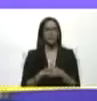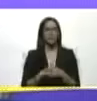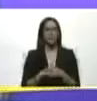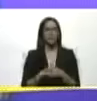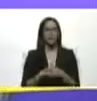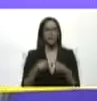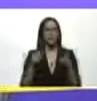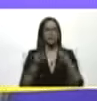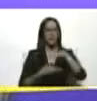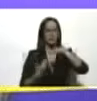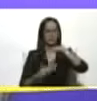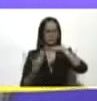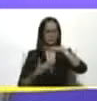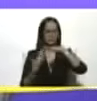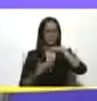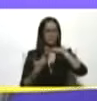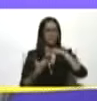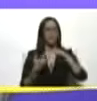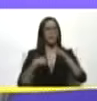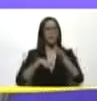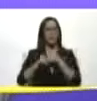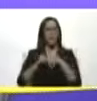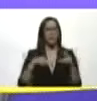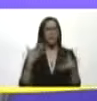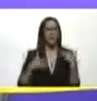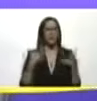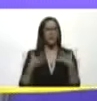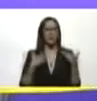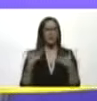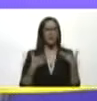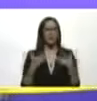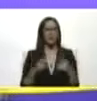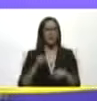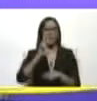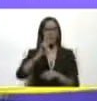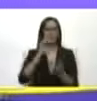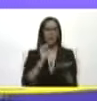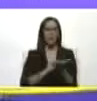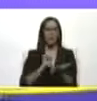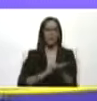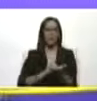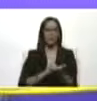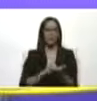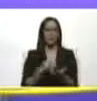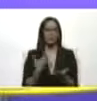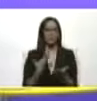el vértice vamos a divertirnos hay tres propuestas